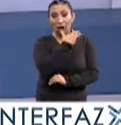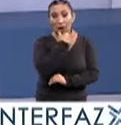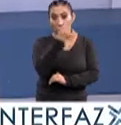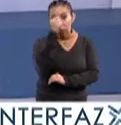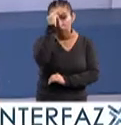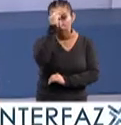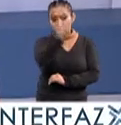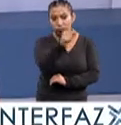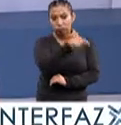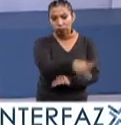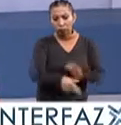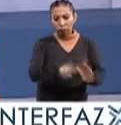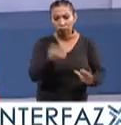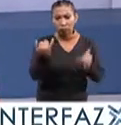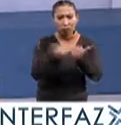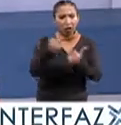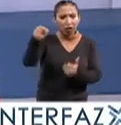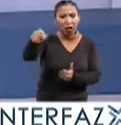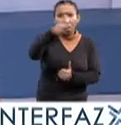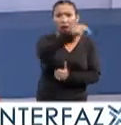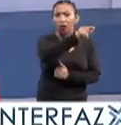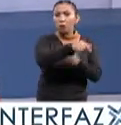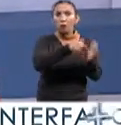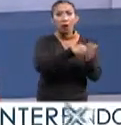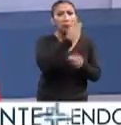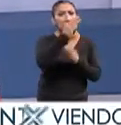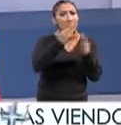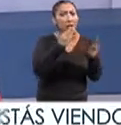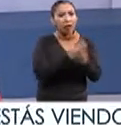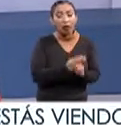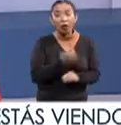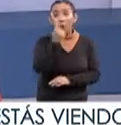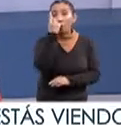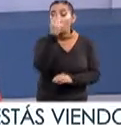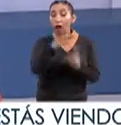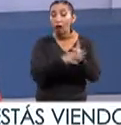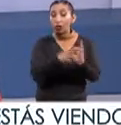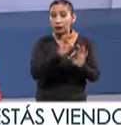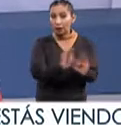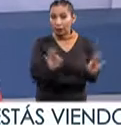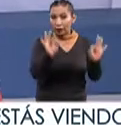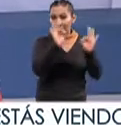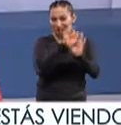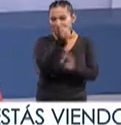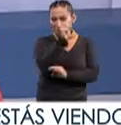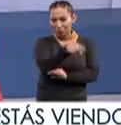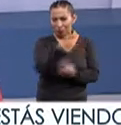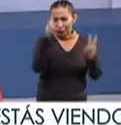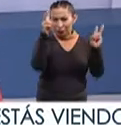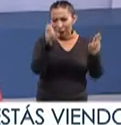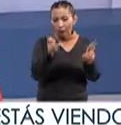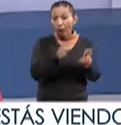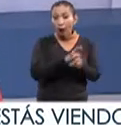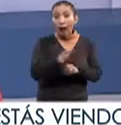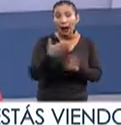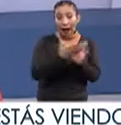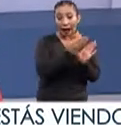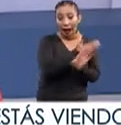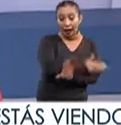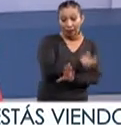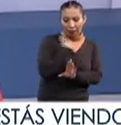genio se dan constantemente en todas las partes del mundo. Uno de los puntos sobresalientes en este tema es que antes